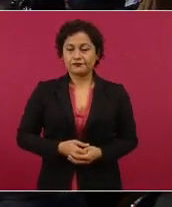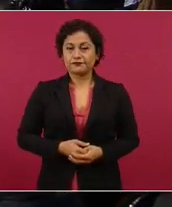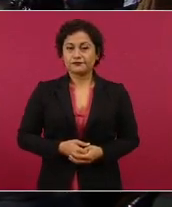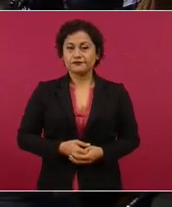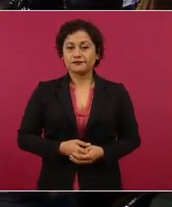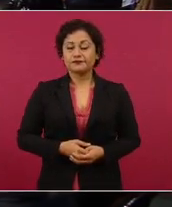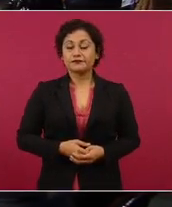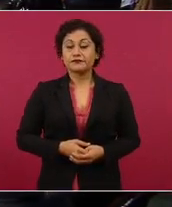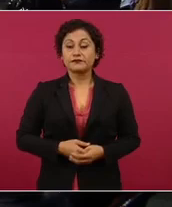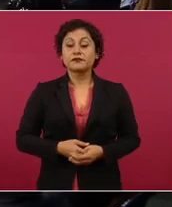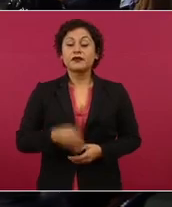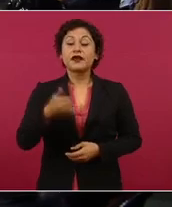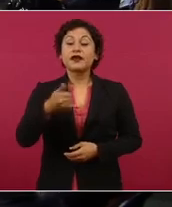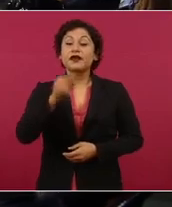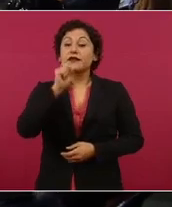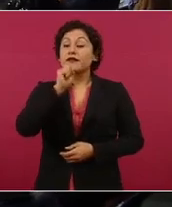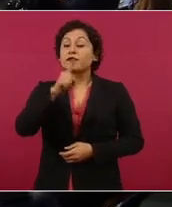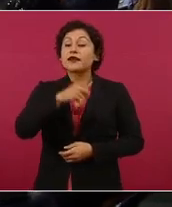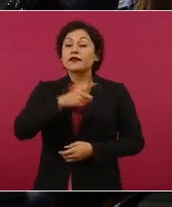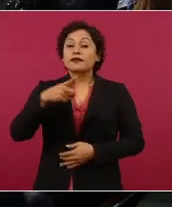piense en la gente,